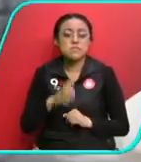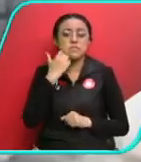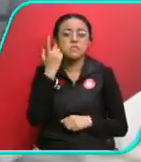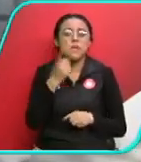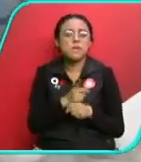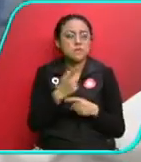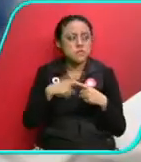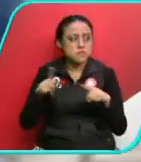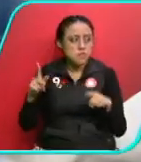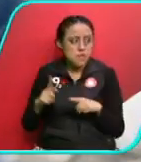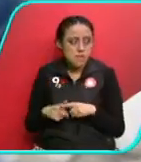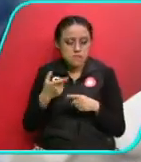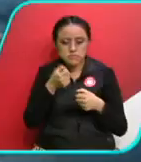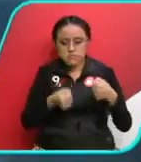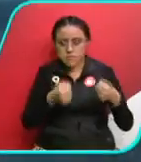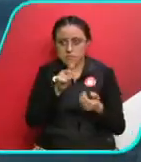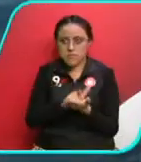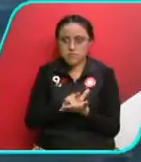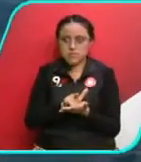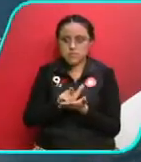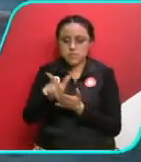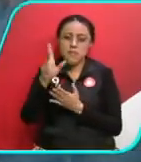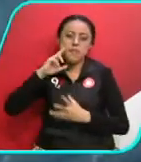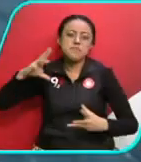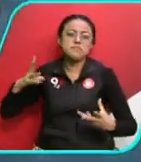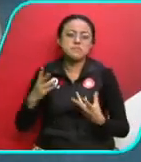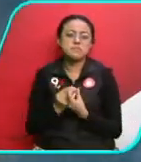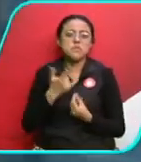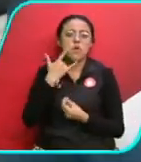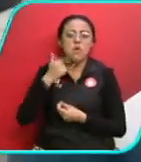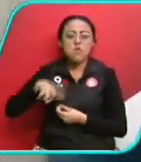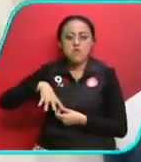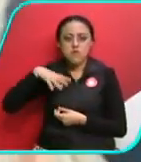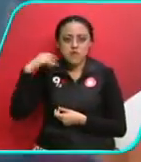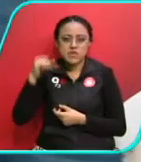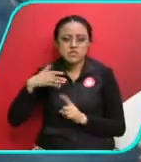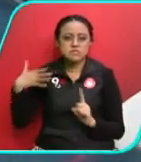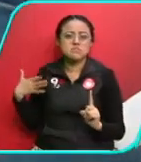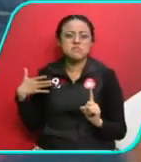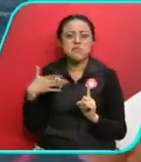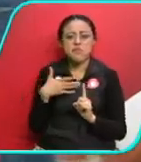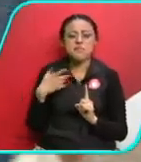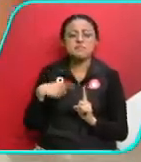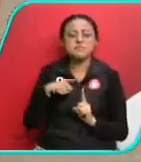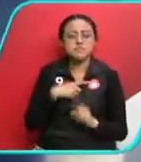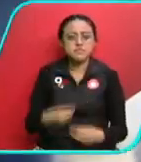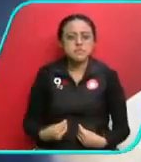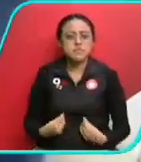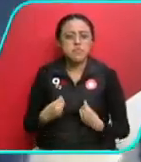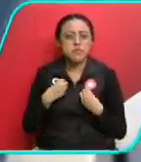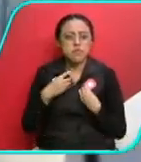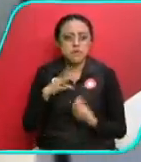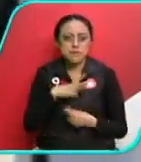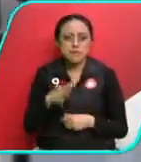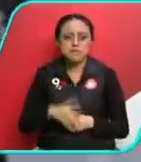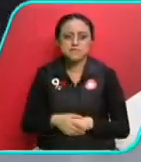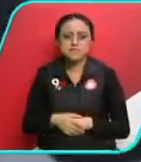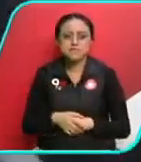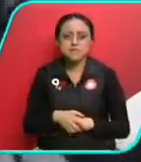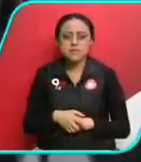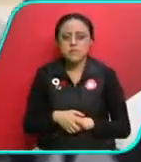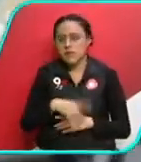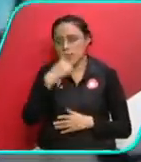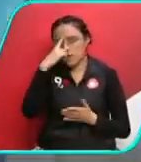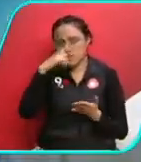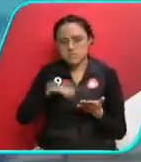Voluntarios, activistas y un piloto aviador unieron fuerzas. La meta era dar vida. Yo creo que no le